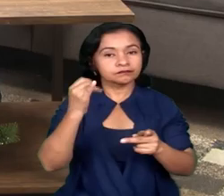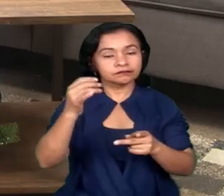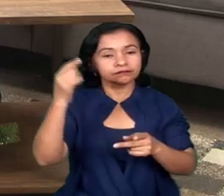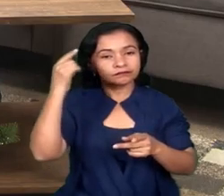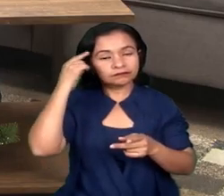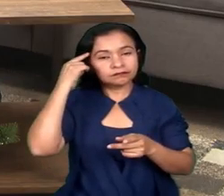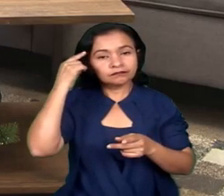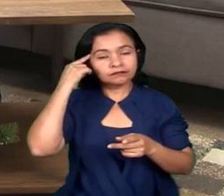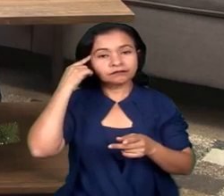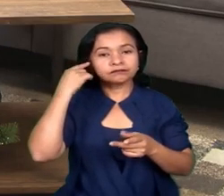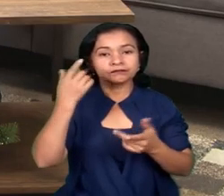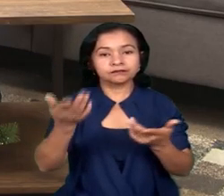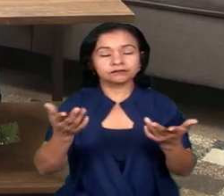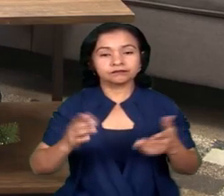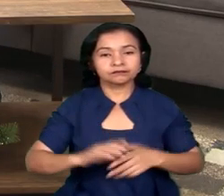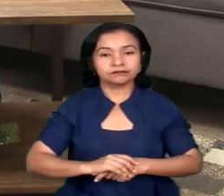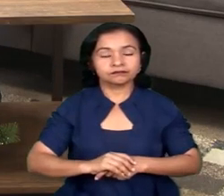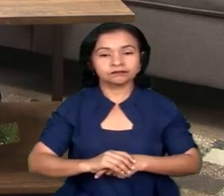de que